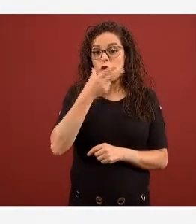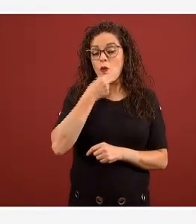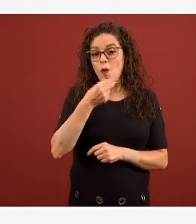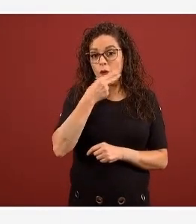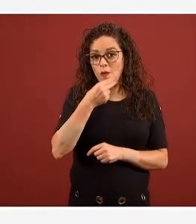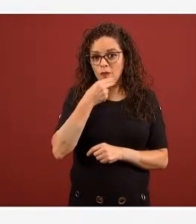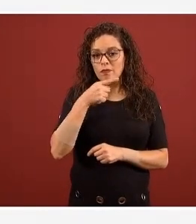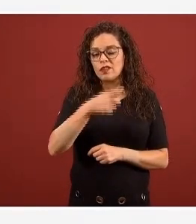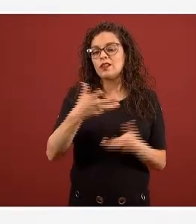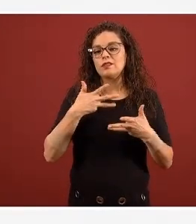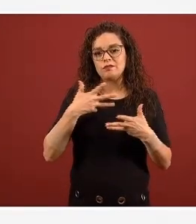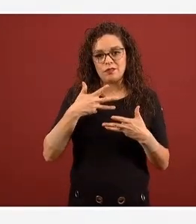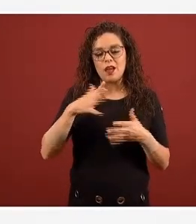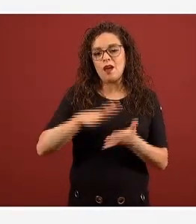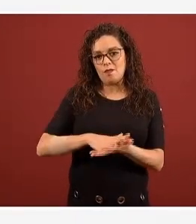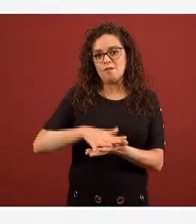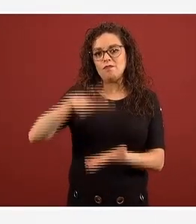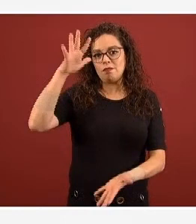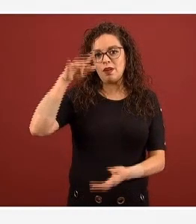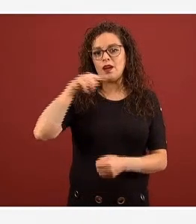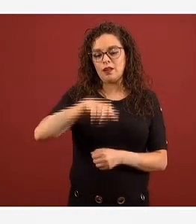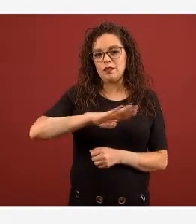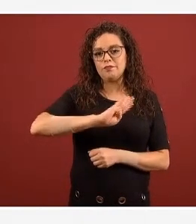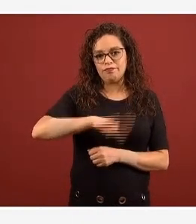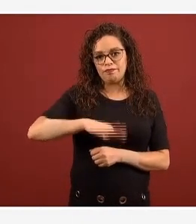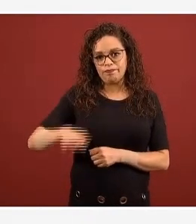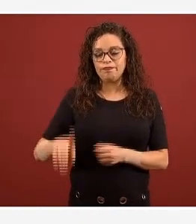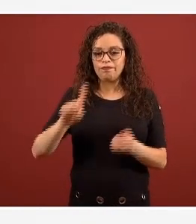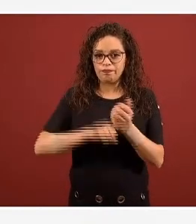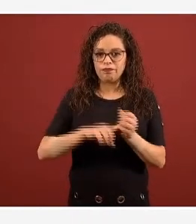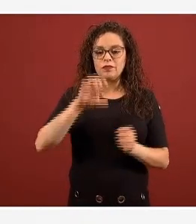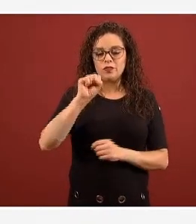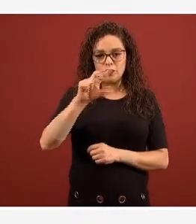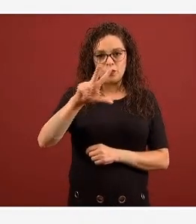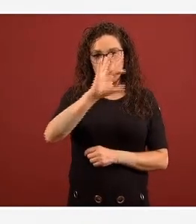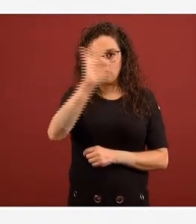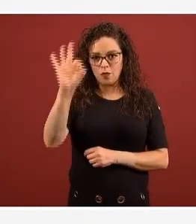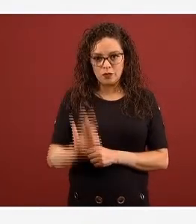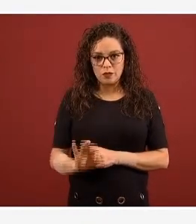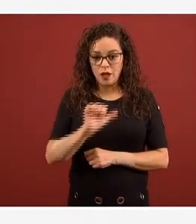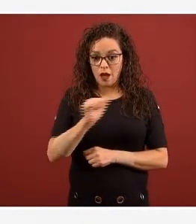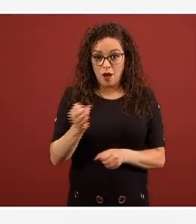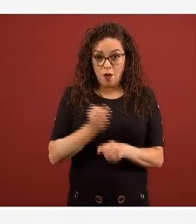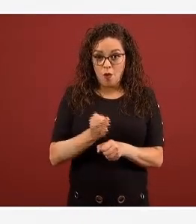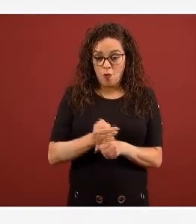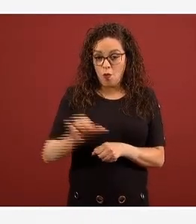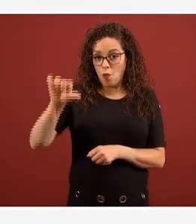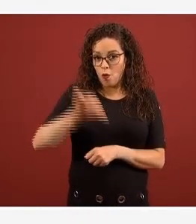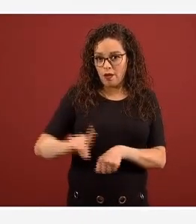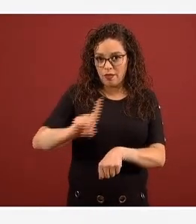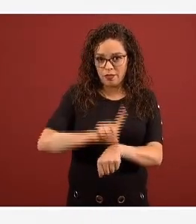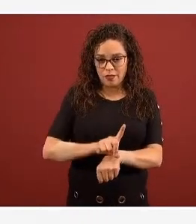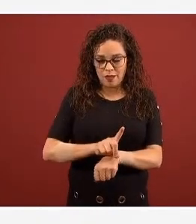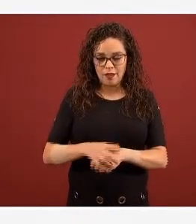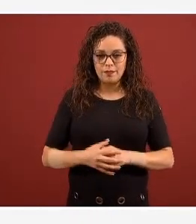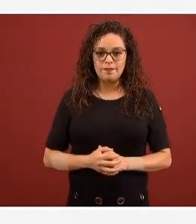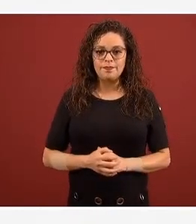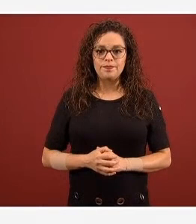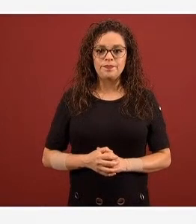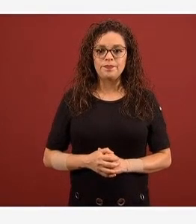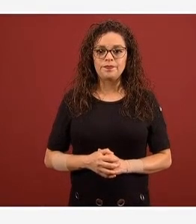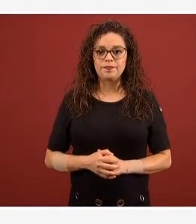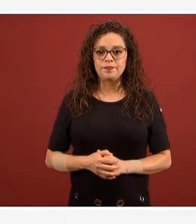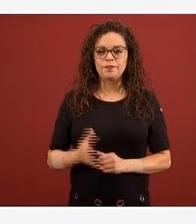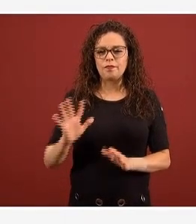concentrado la mayor proporción, 68% al corte del día de hoy, y vemos una mediana